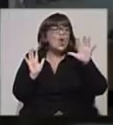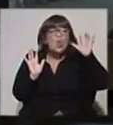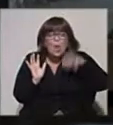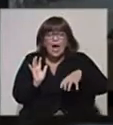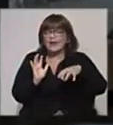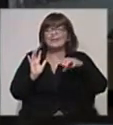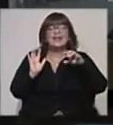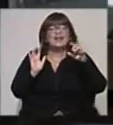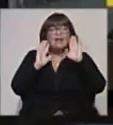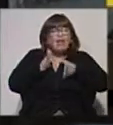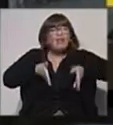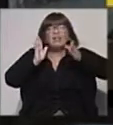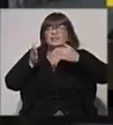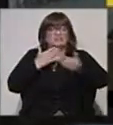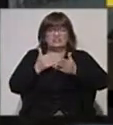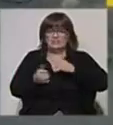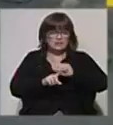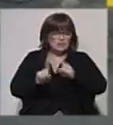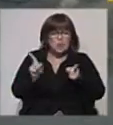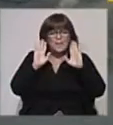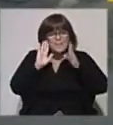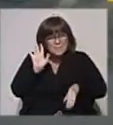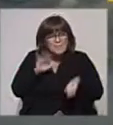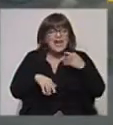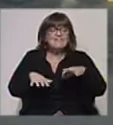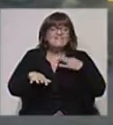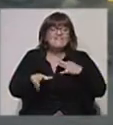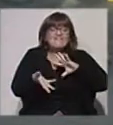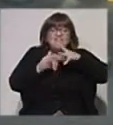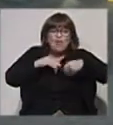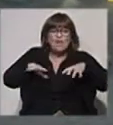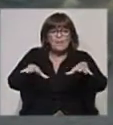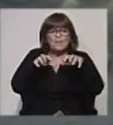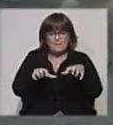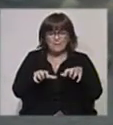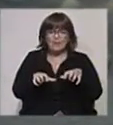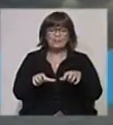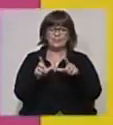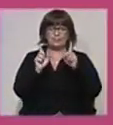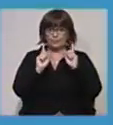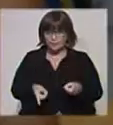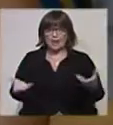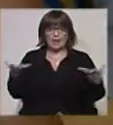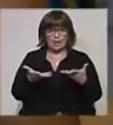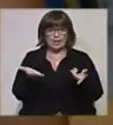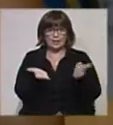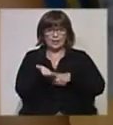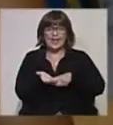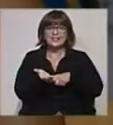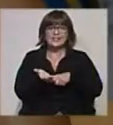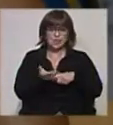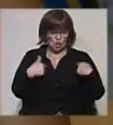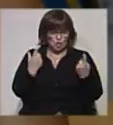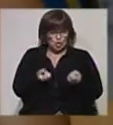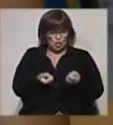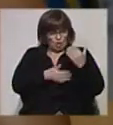vamos tanto a los edificios y mostramos más cómo se viven en los barrios. Y después ahora se está dando como un auge con nosotros mismos